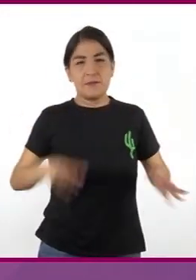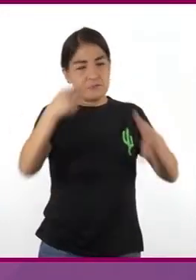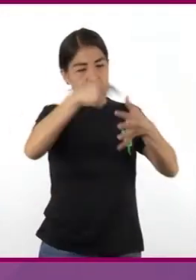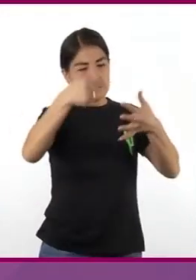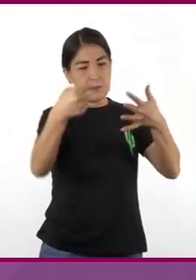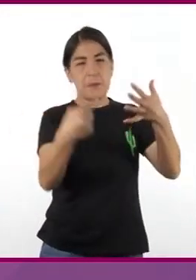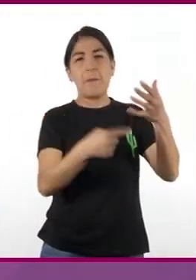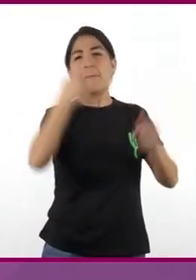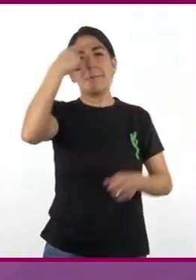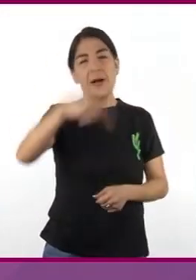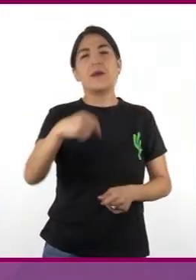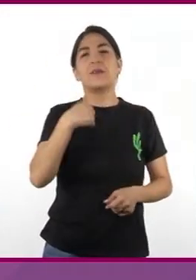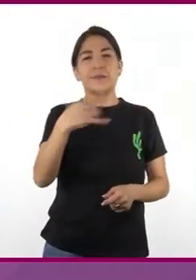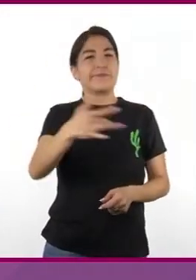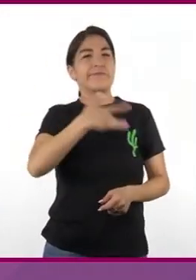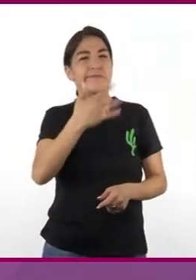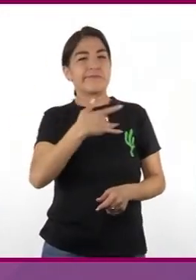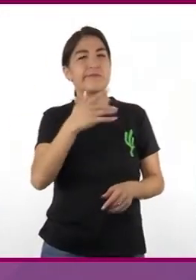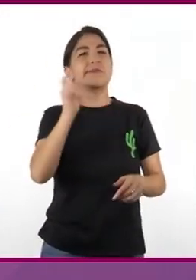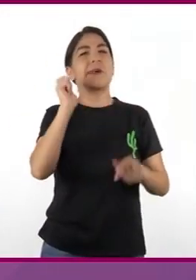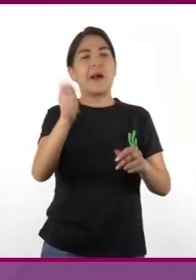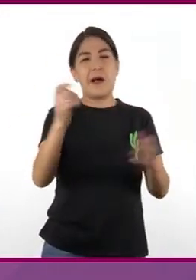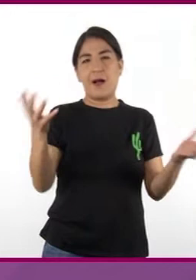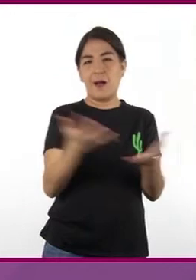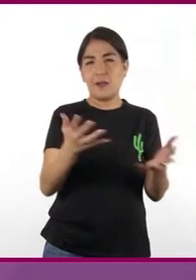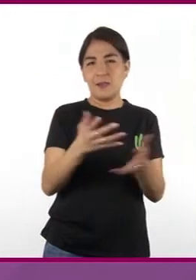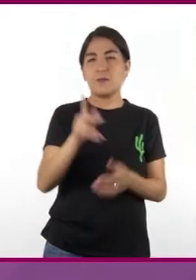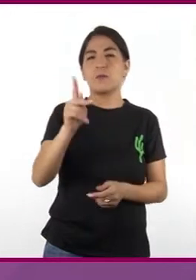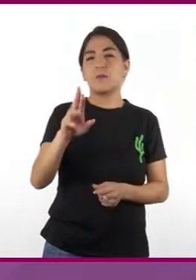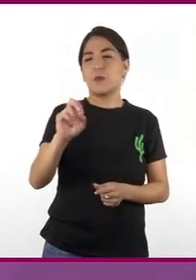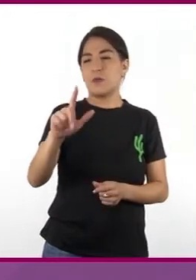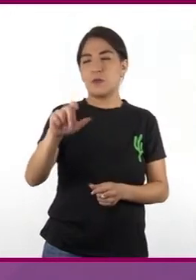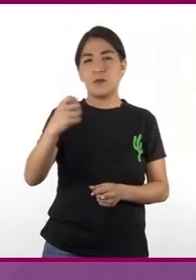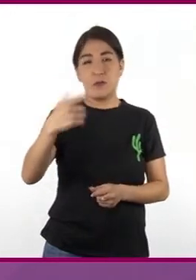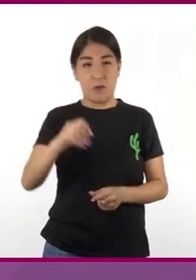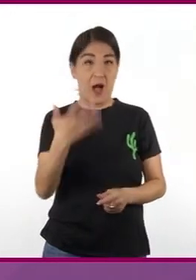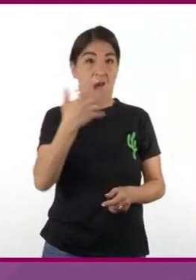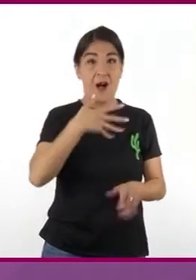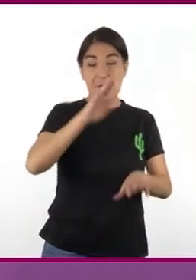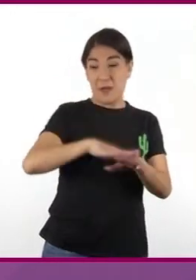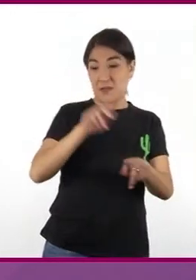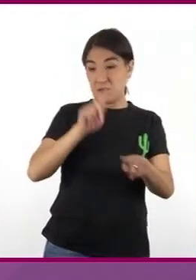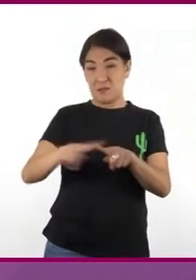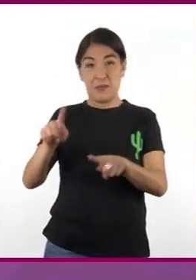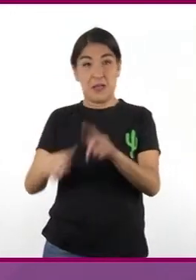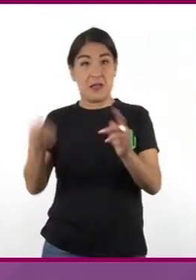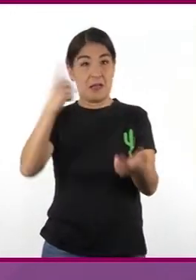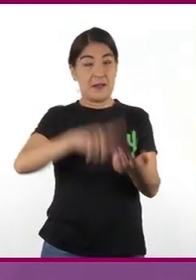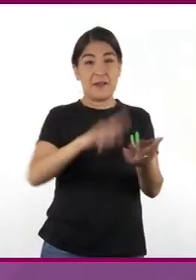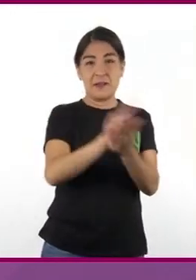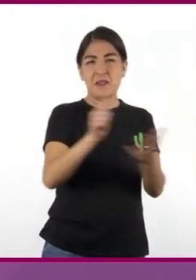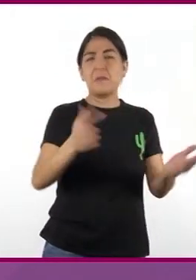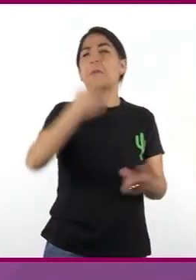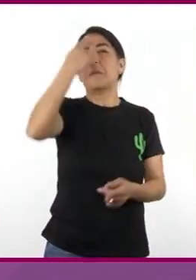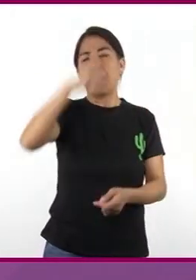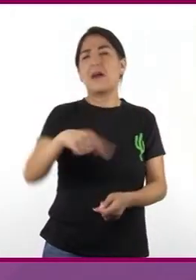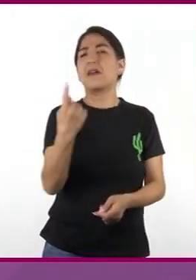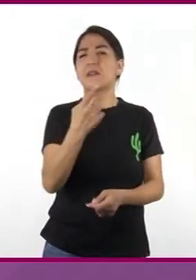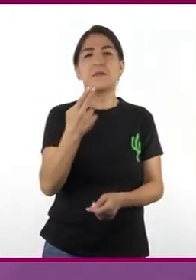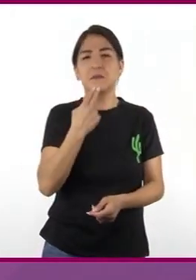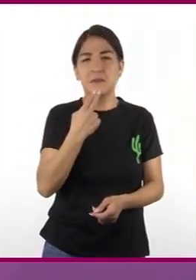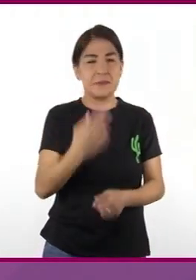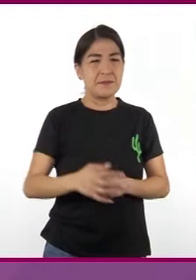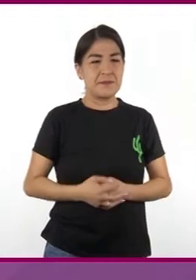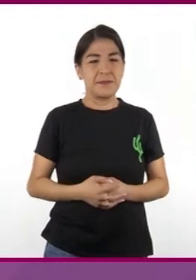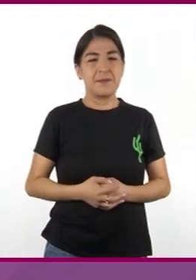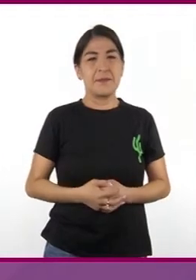debo considerar para realizar un prólogo. ¿Puede existir más de un prólogo en un libro? ¿Para qué nos ayudaría? Si fuéramos los